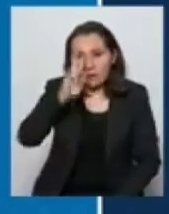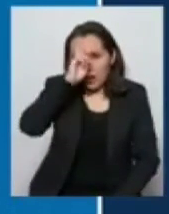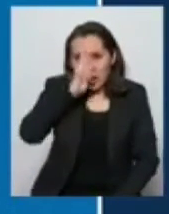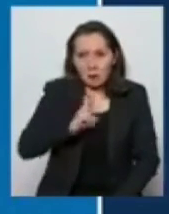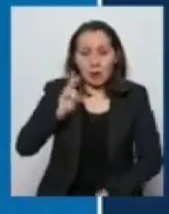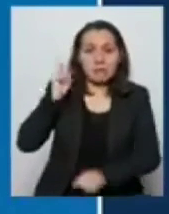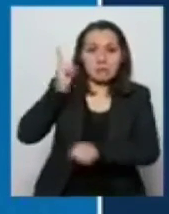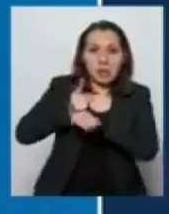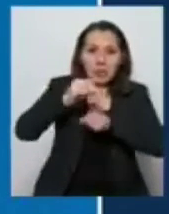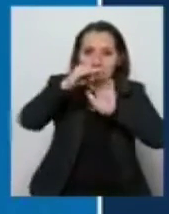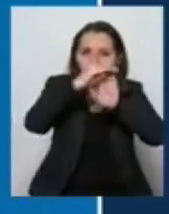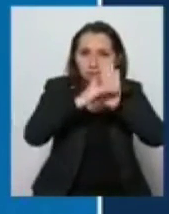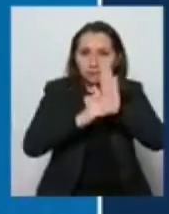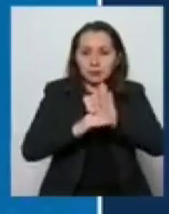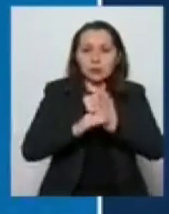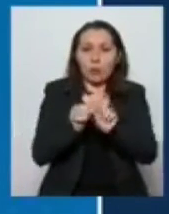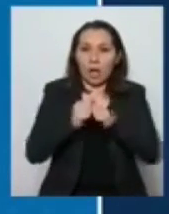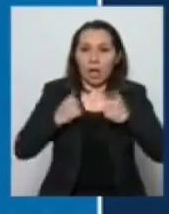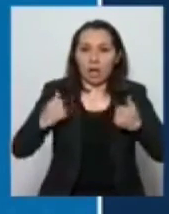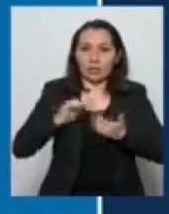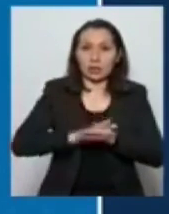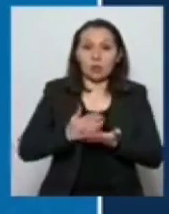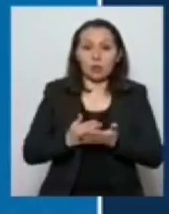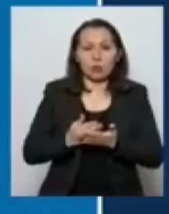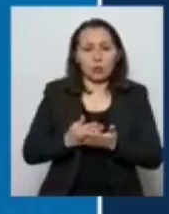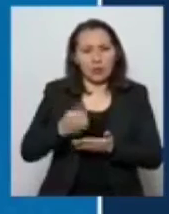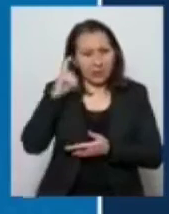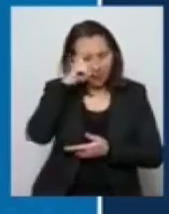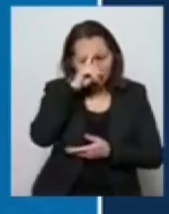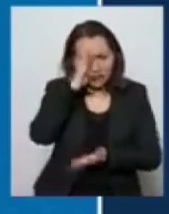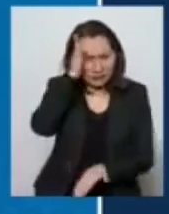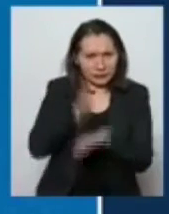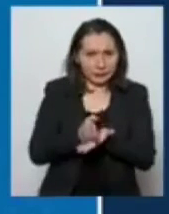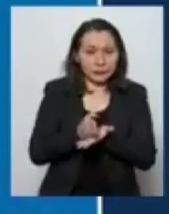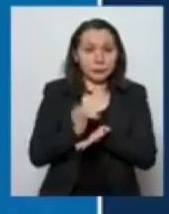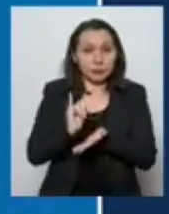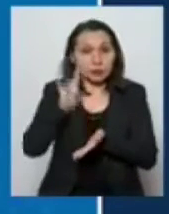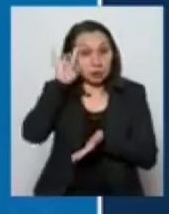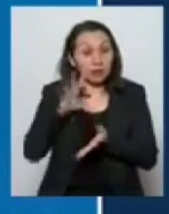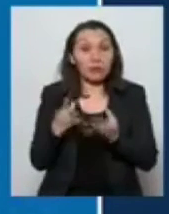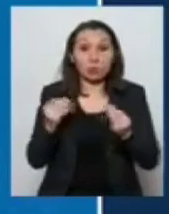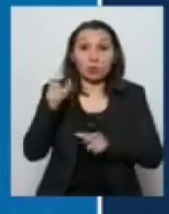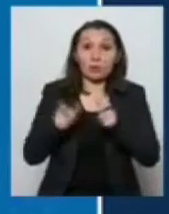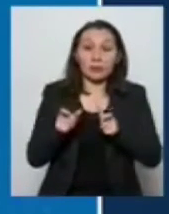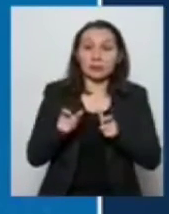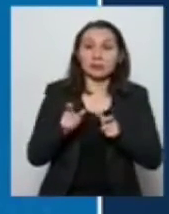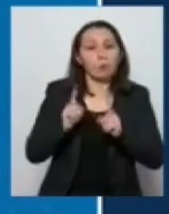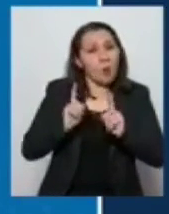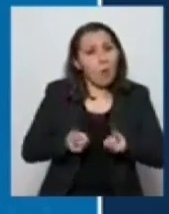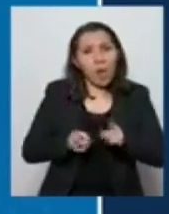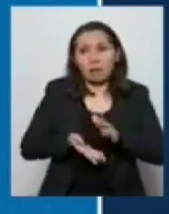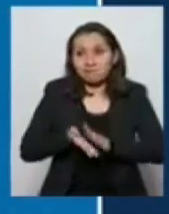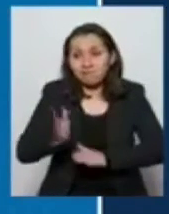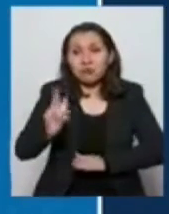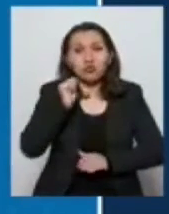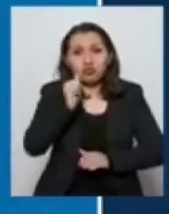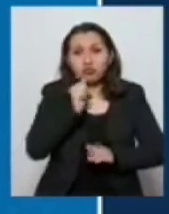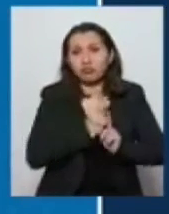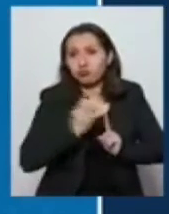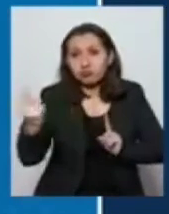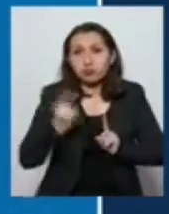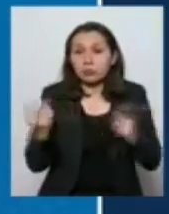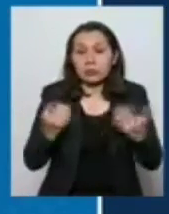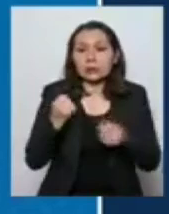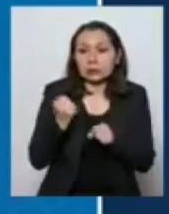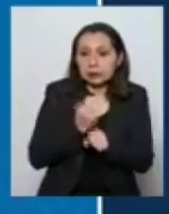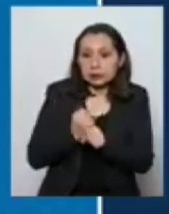medidas impuestas por la autoridad sanitaria. Son medidas duras, lo sabemos. Sabemos que hay muchas personas que tienen que salir diariamente para poder